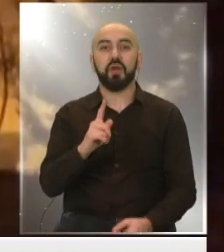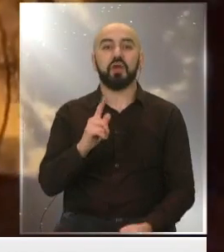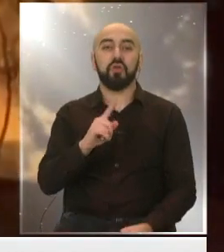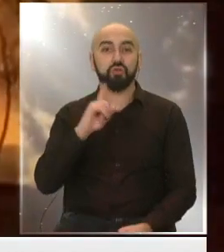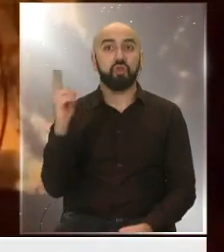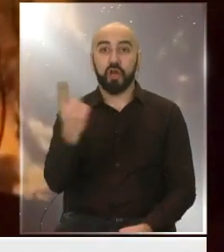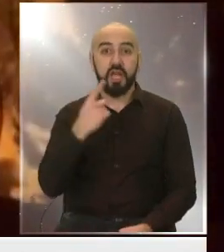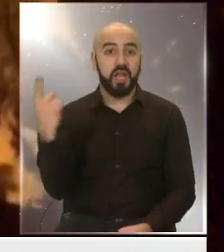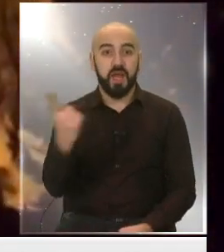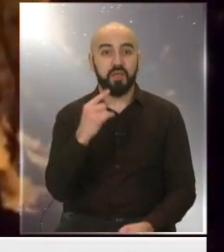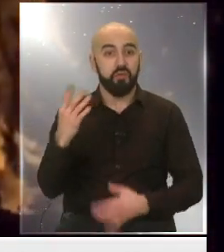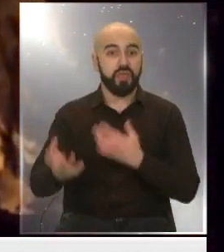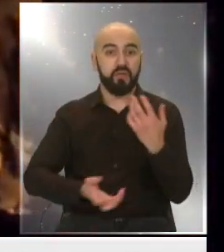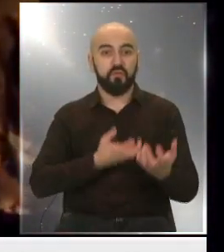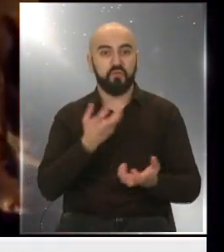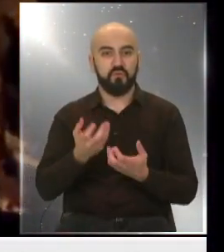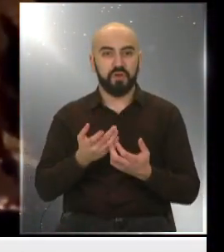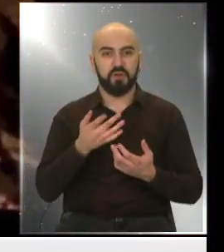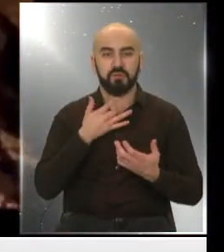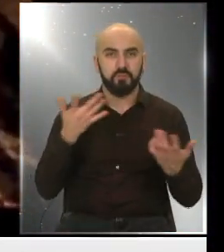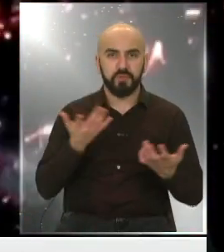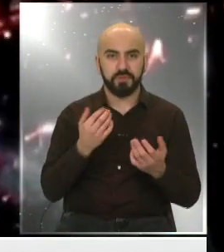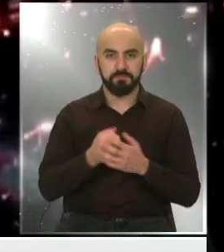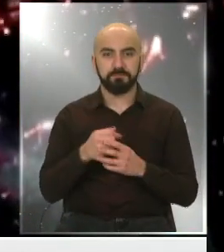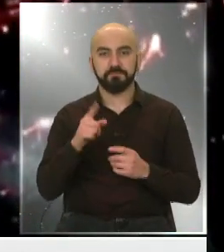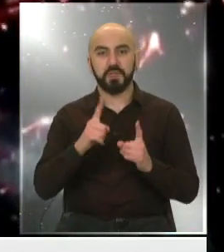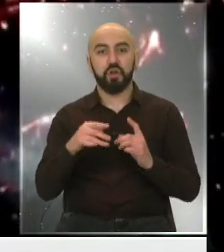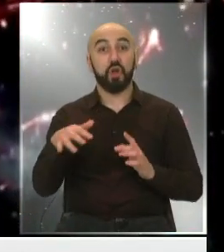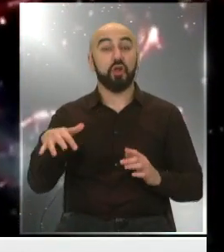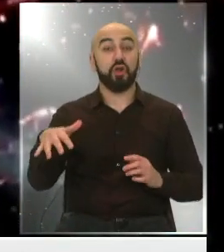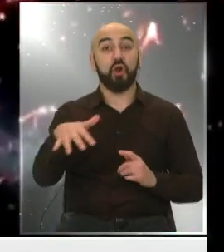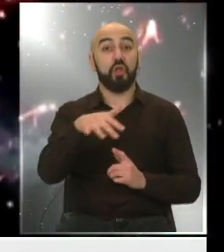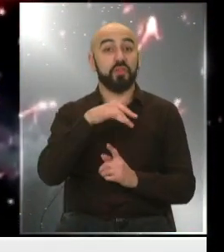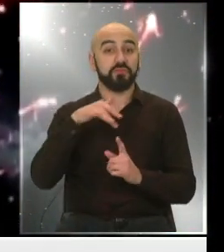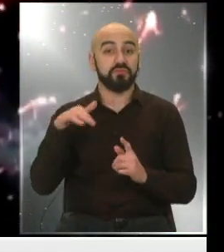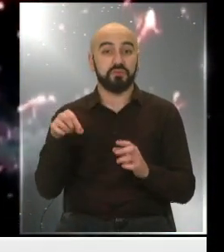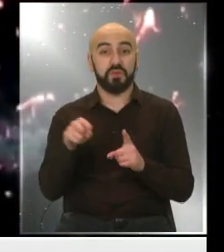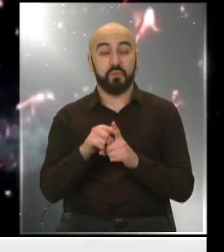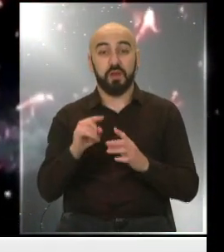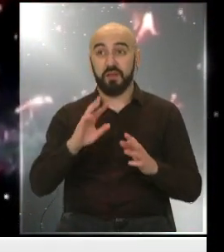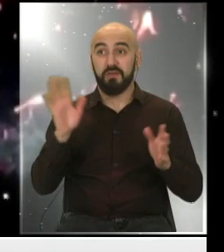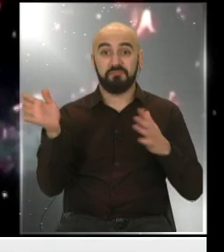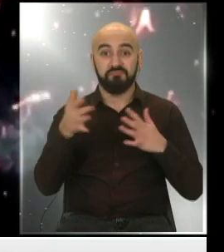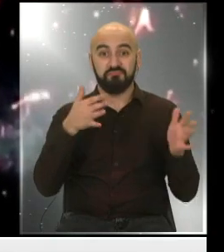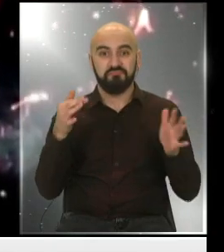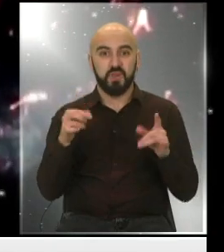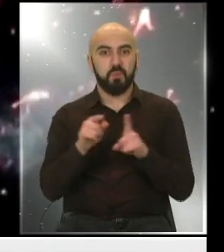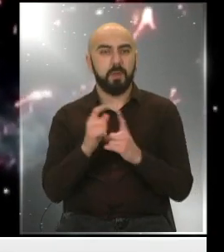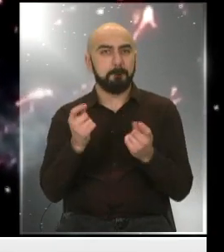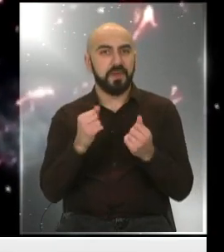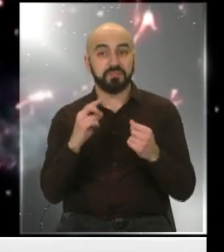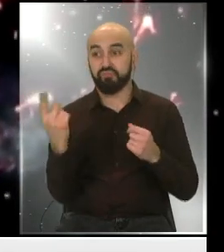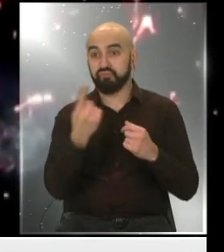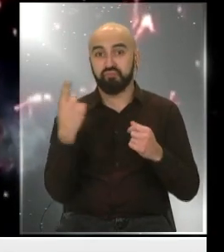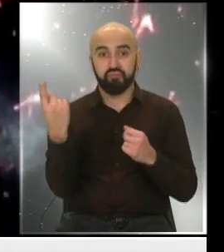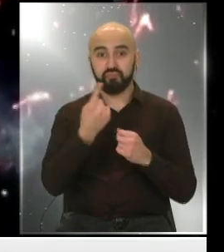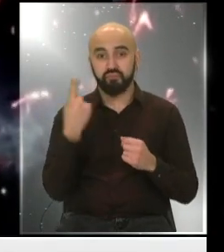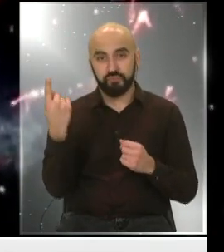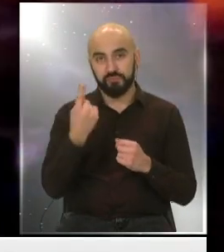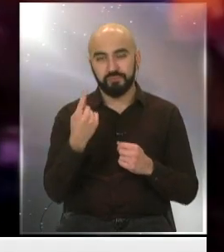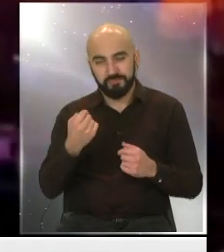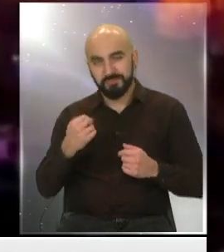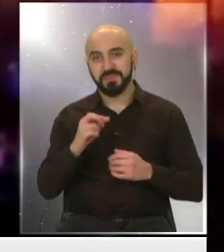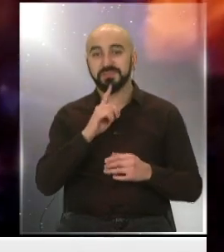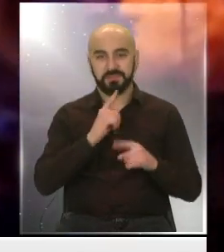se dan ciertas condiciones, el fuego adquiere características como si fuera un remolino, por eso su